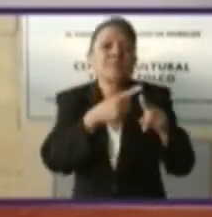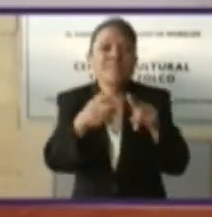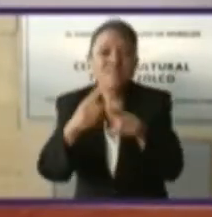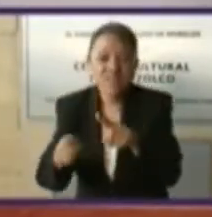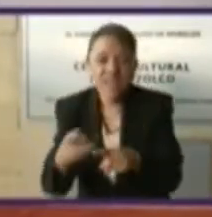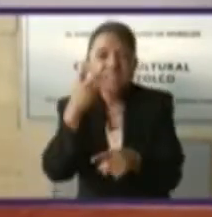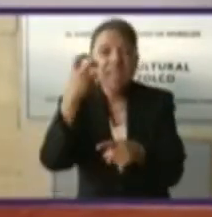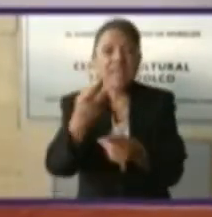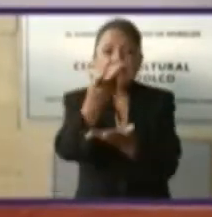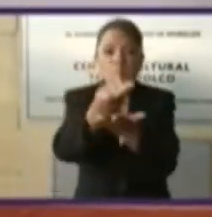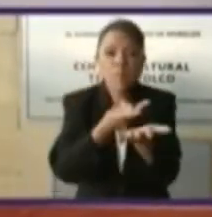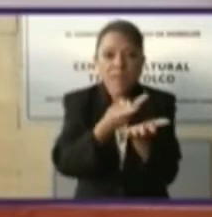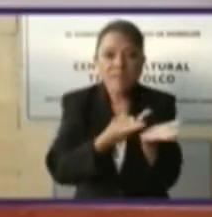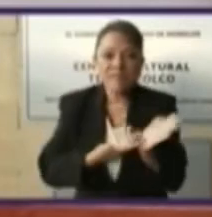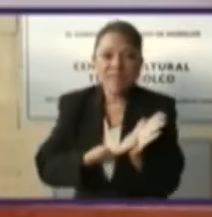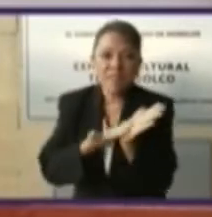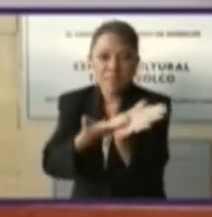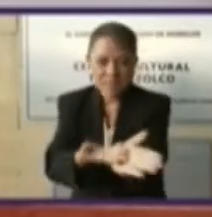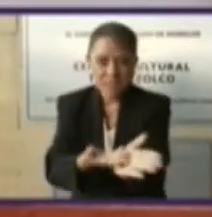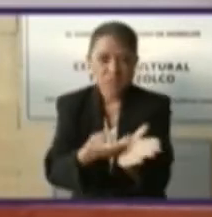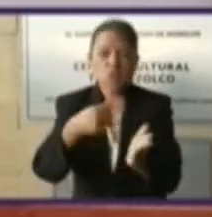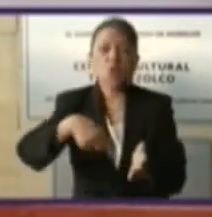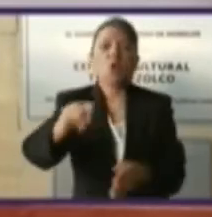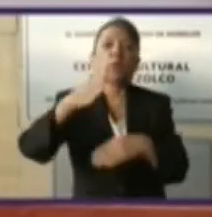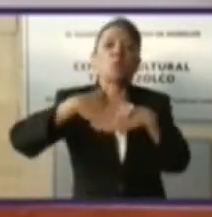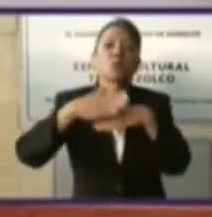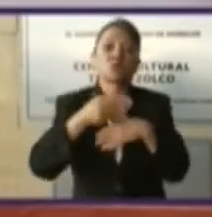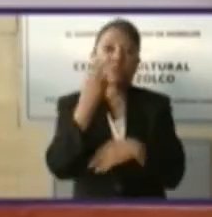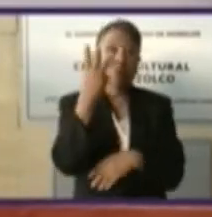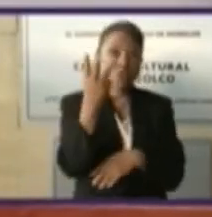el planteamiento que vamos a llevar este próximo 3 de